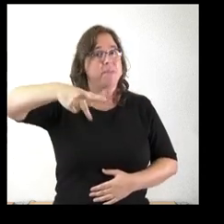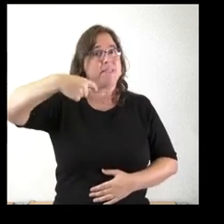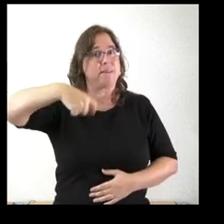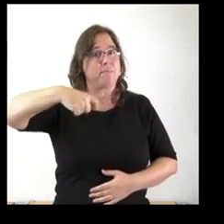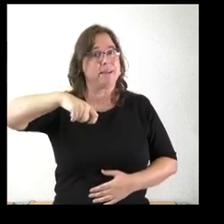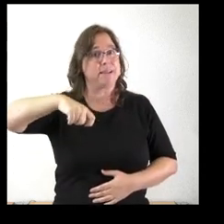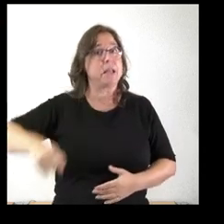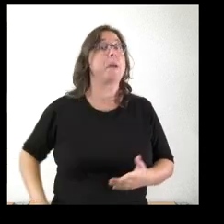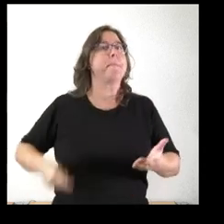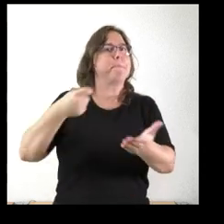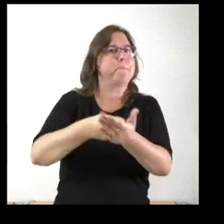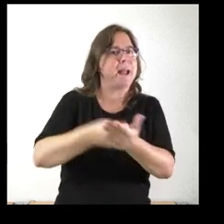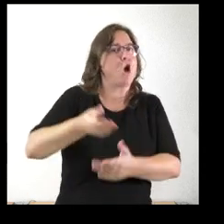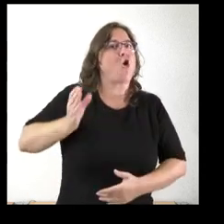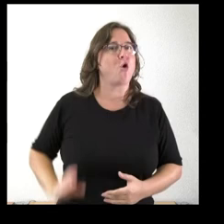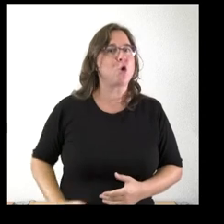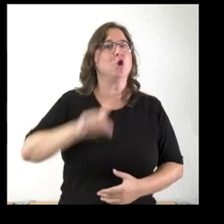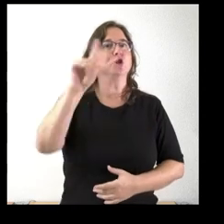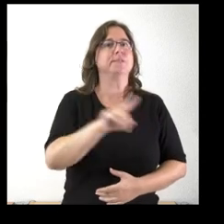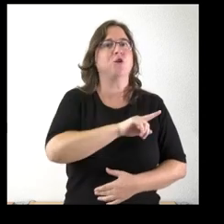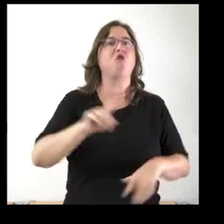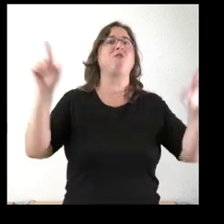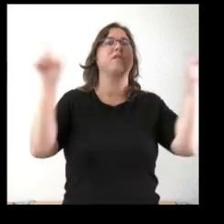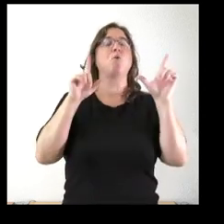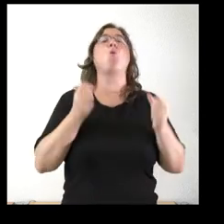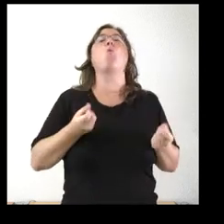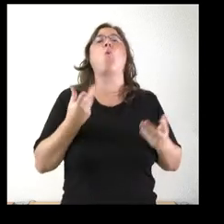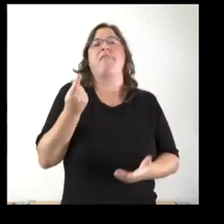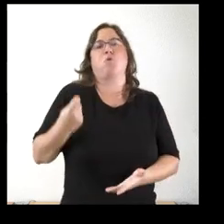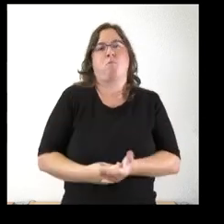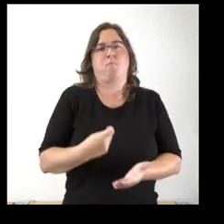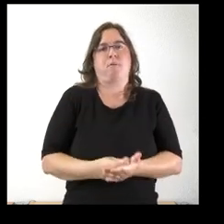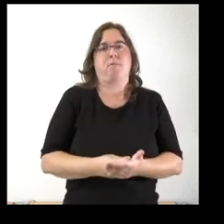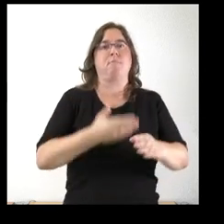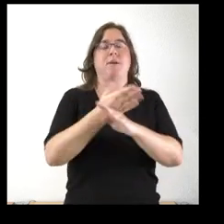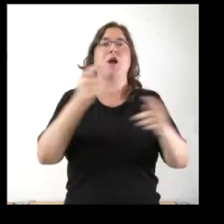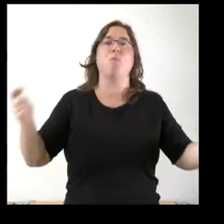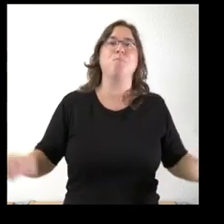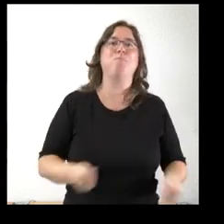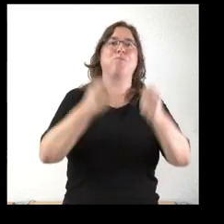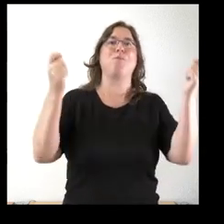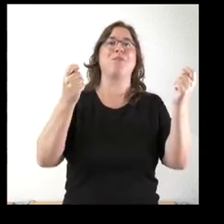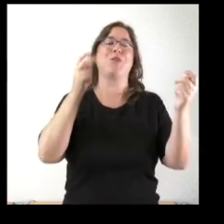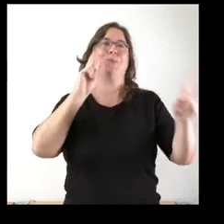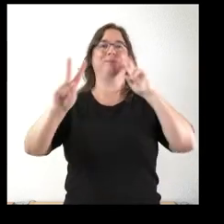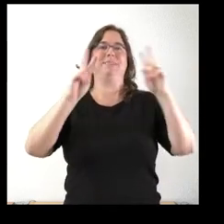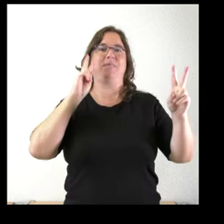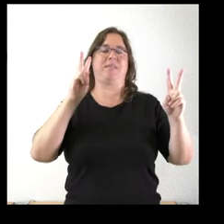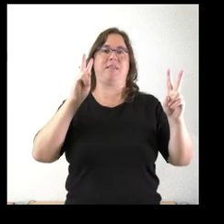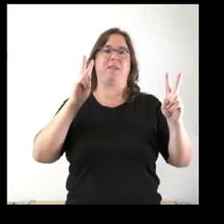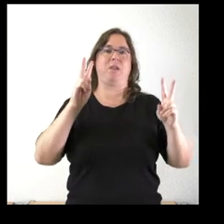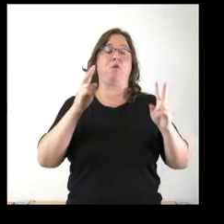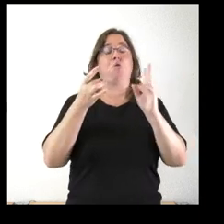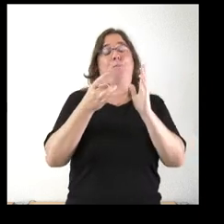cobró por asistir a ese programa, y si fue así, cuánto cobró por promocionar o dar visibilidad a los